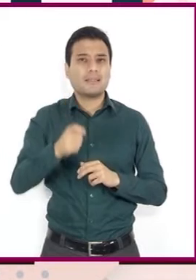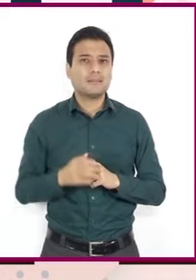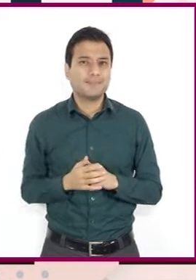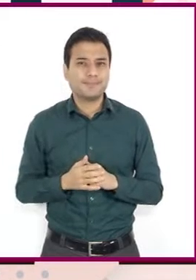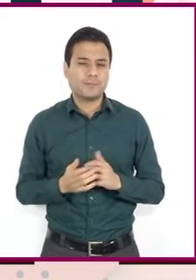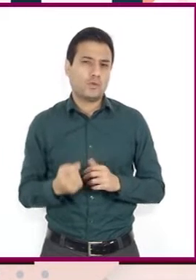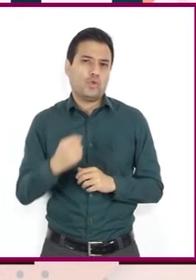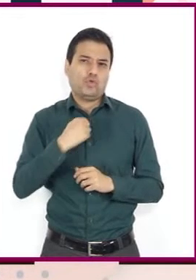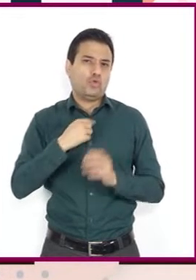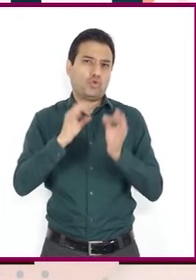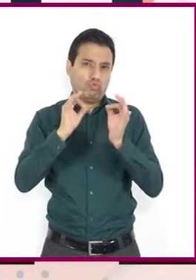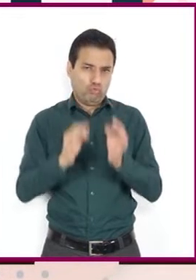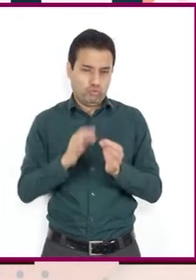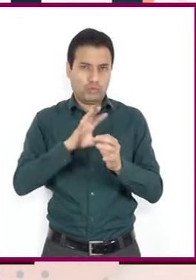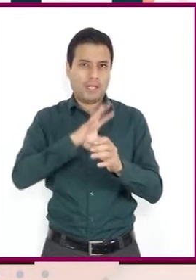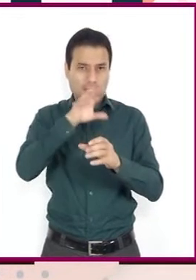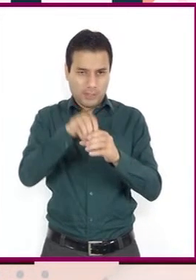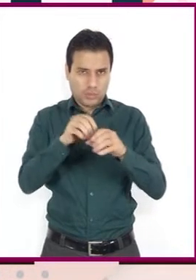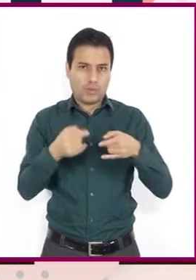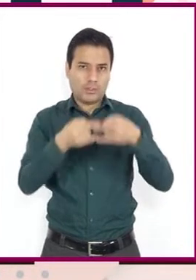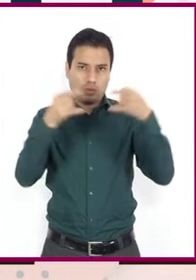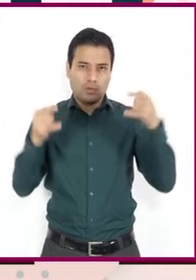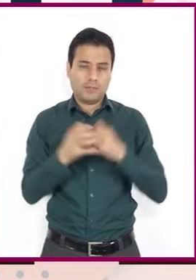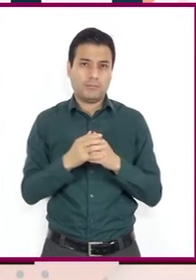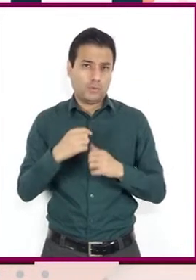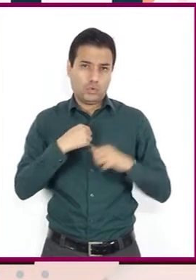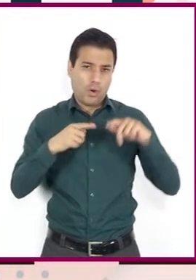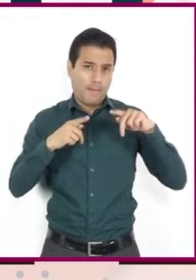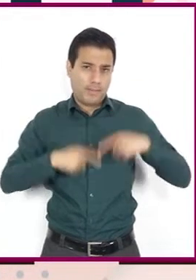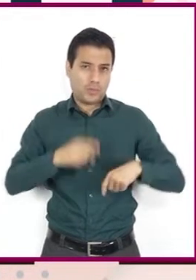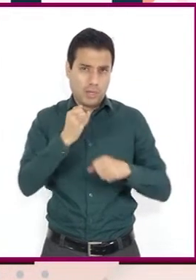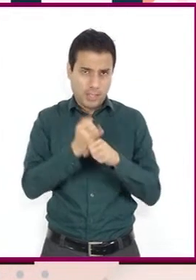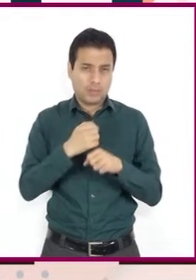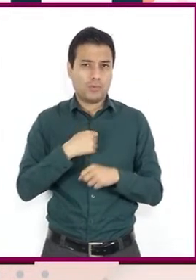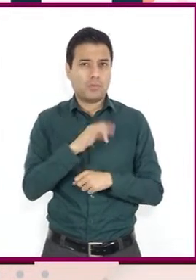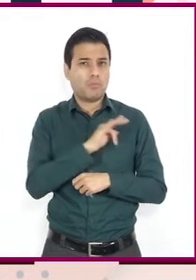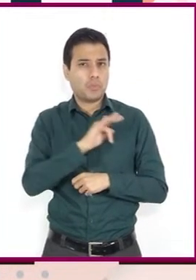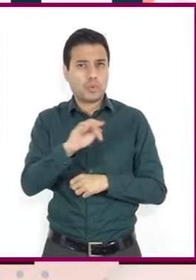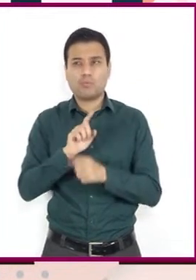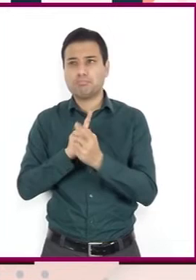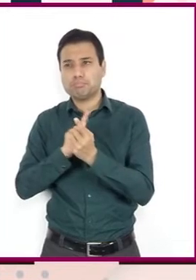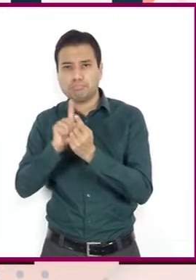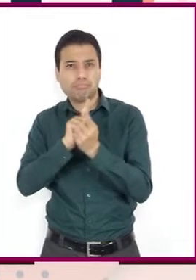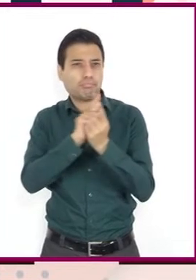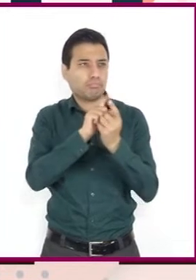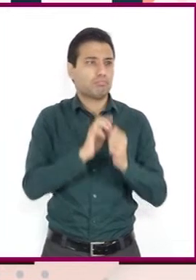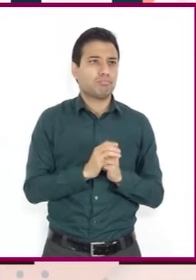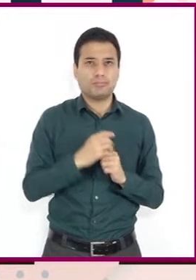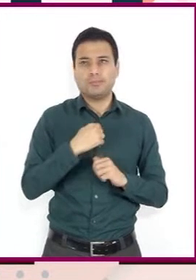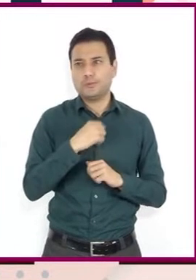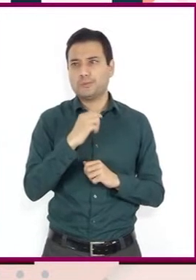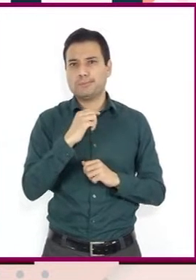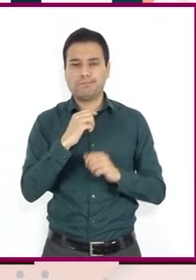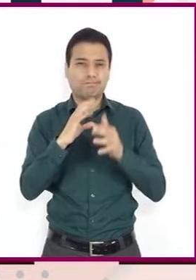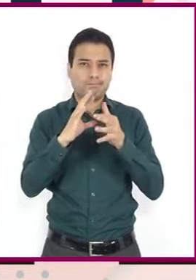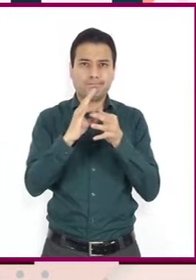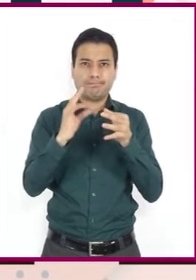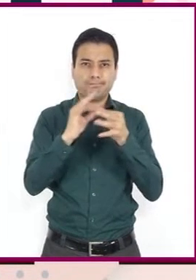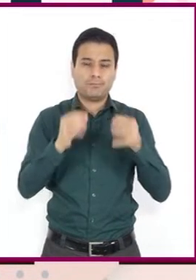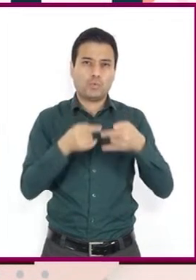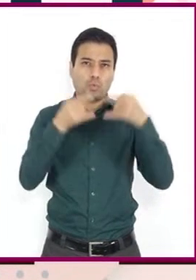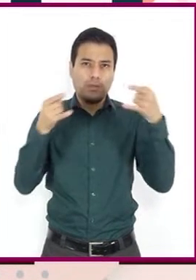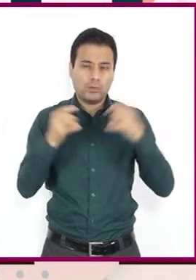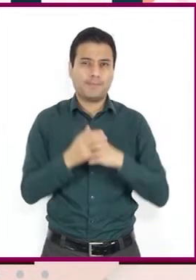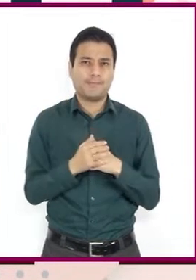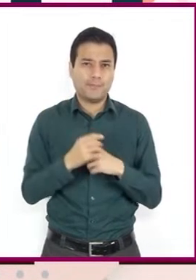narrador está dentro de la historia y es un personaje que participa desde una perspectiva autobiográfica. Puede ubicarse